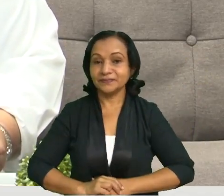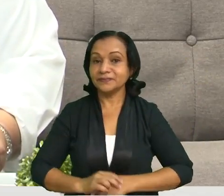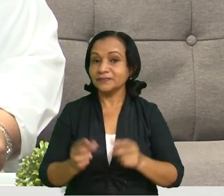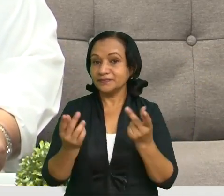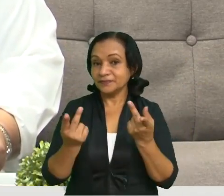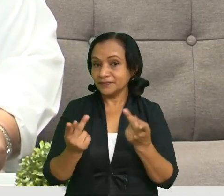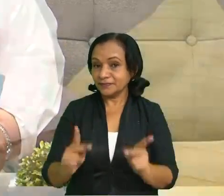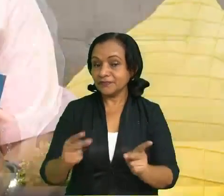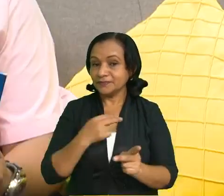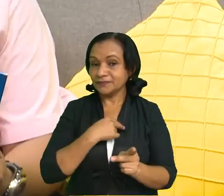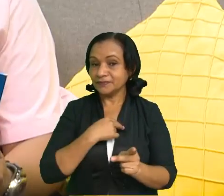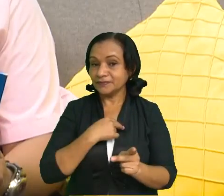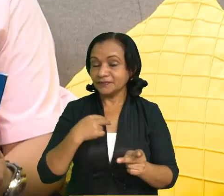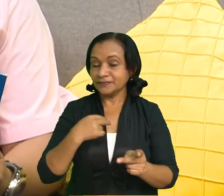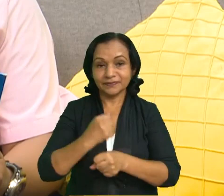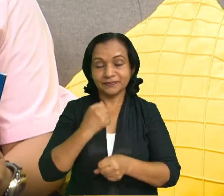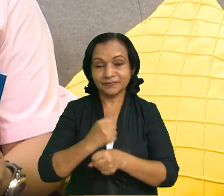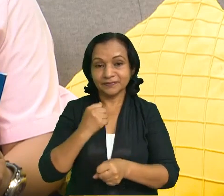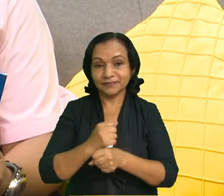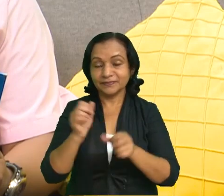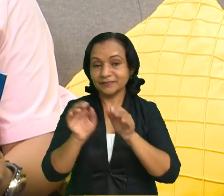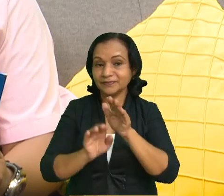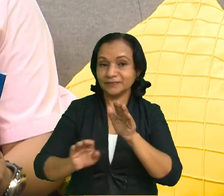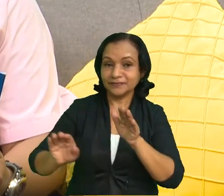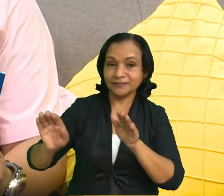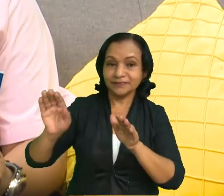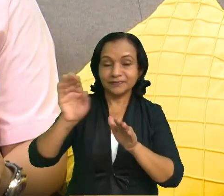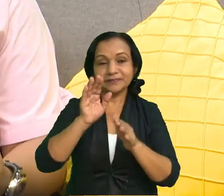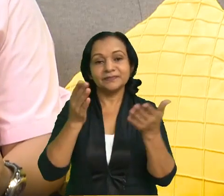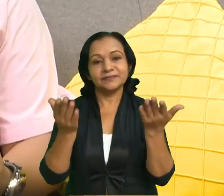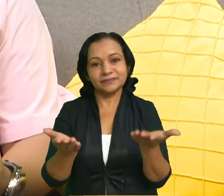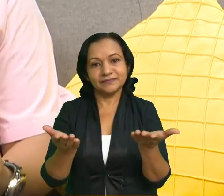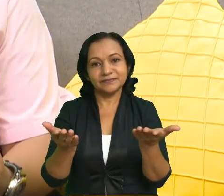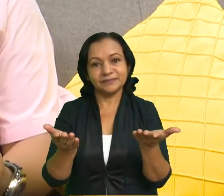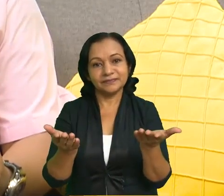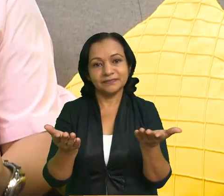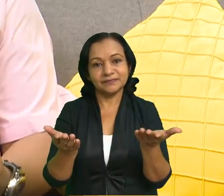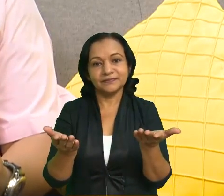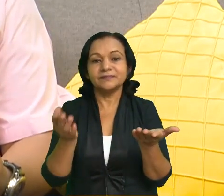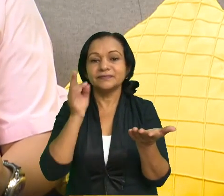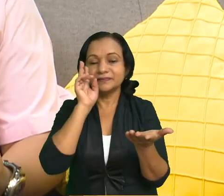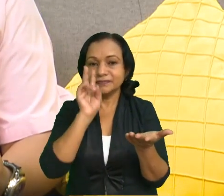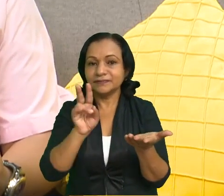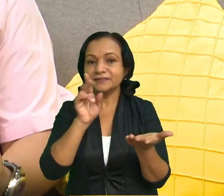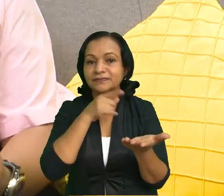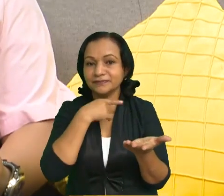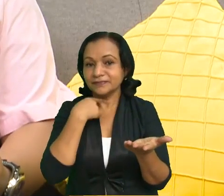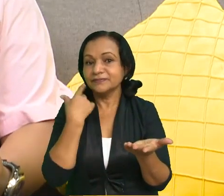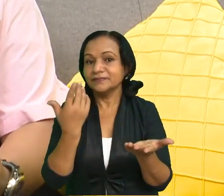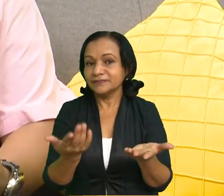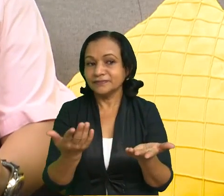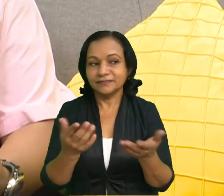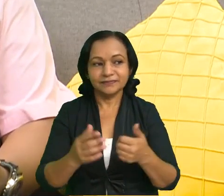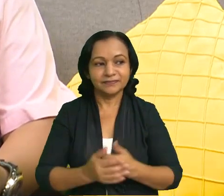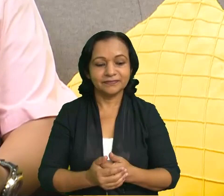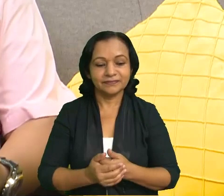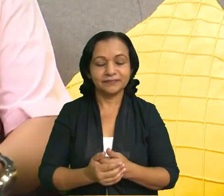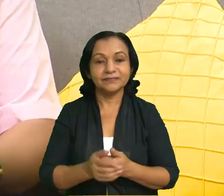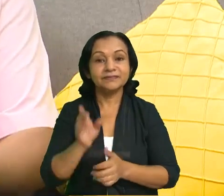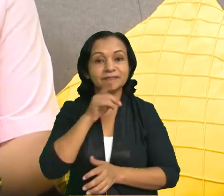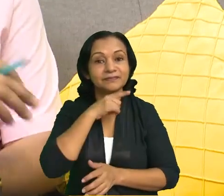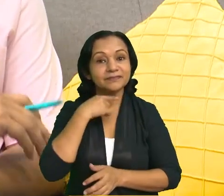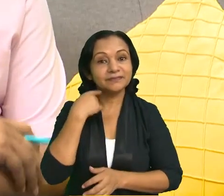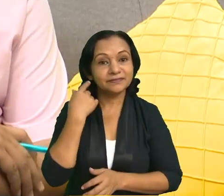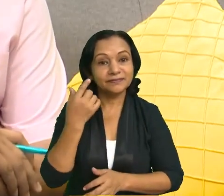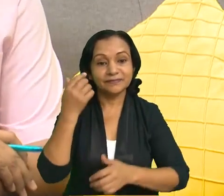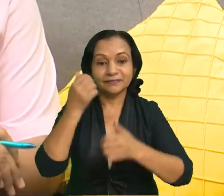se ha traducido y se traduce en mayor seguridad obviamente a méndez la realidad es decir hubo una realidad un